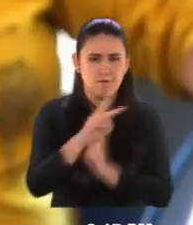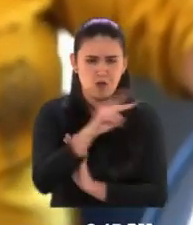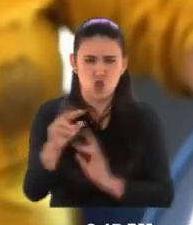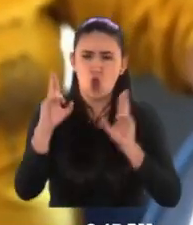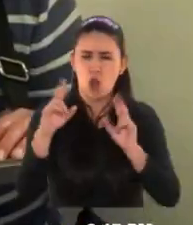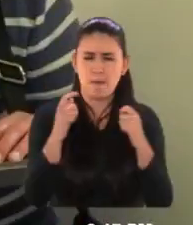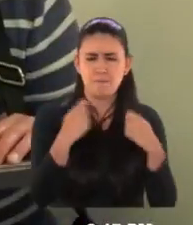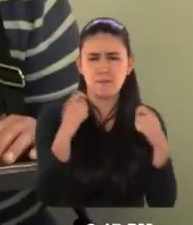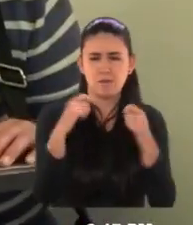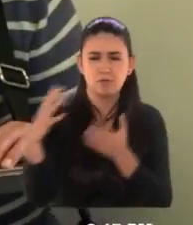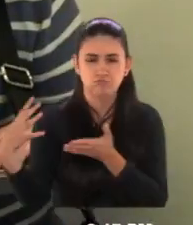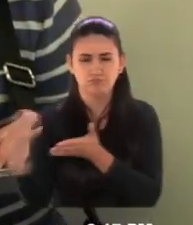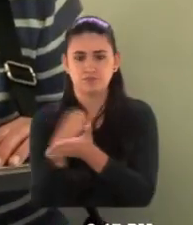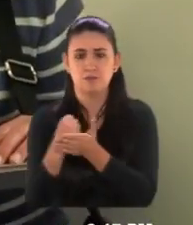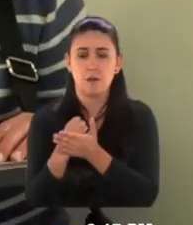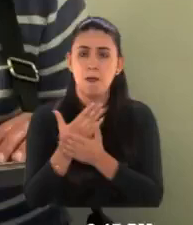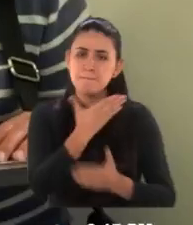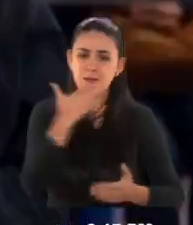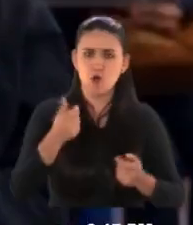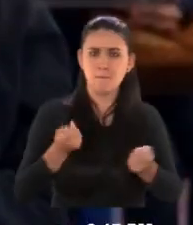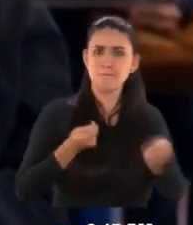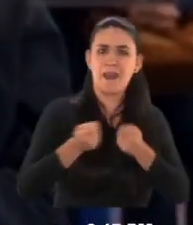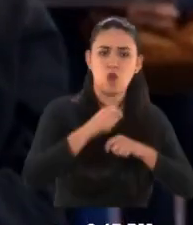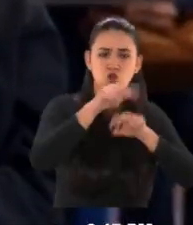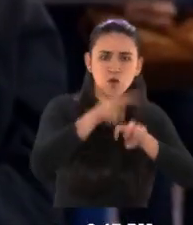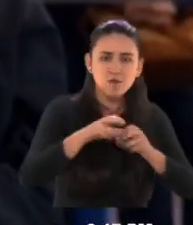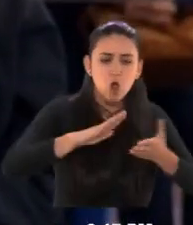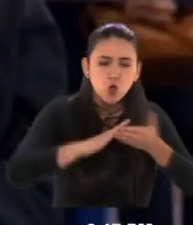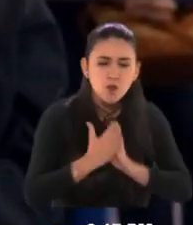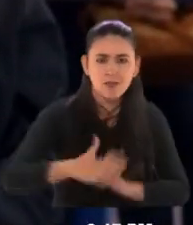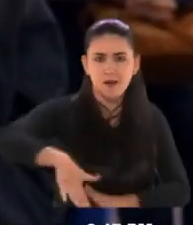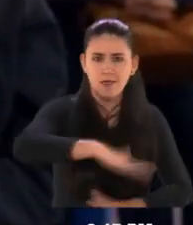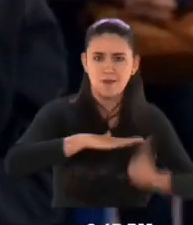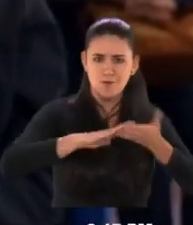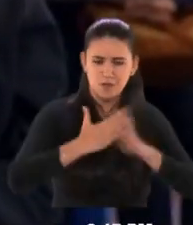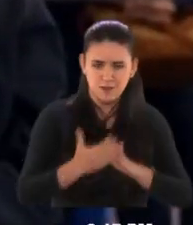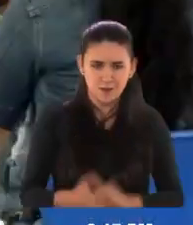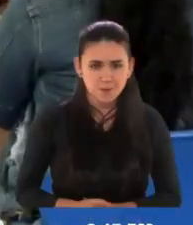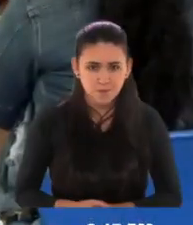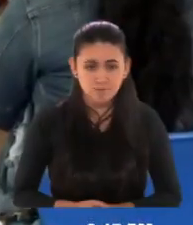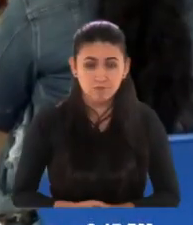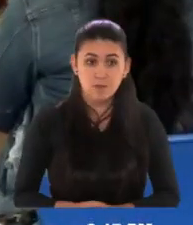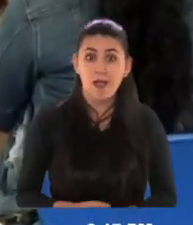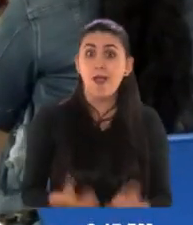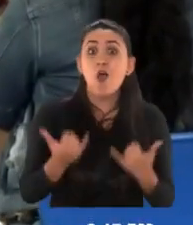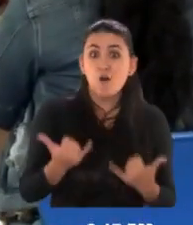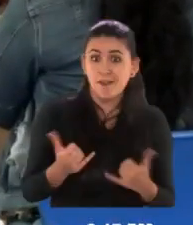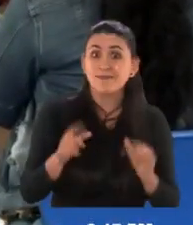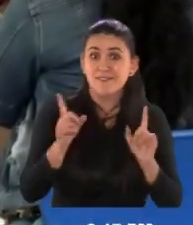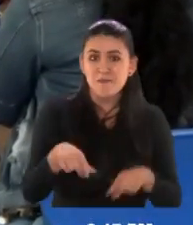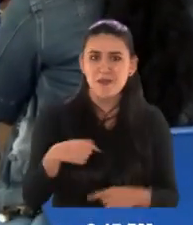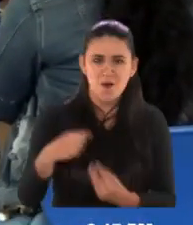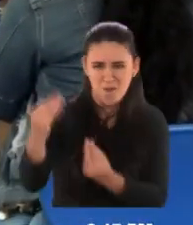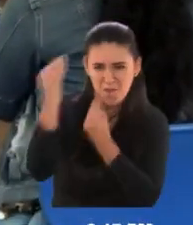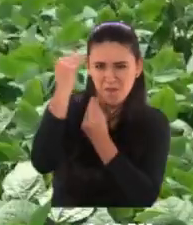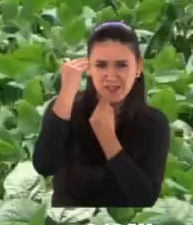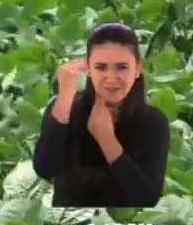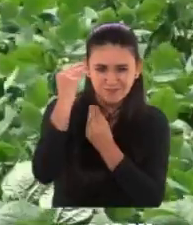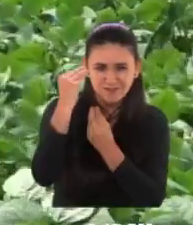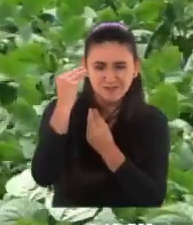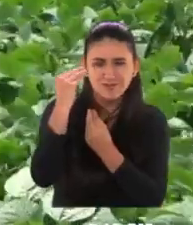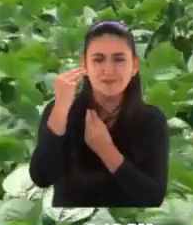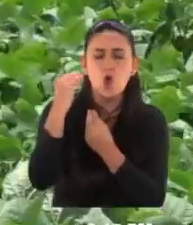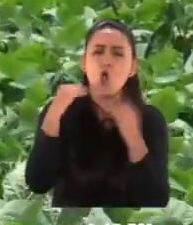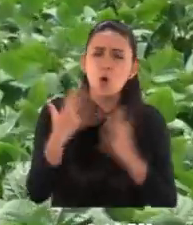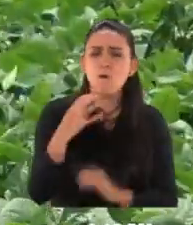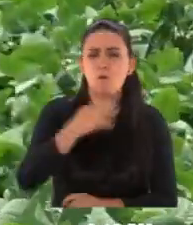posición en el manejo agrícola comunitario también ahorita no estamos capacitando por lo menos en procesamiento de